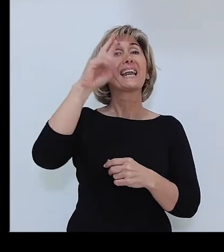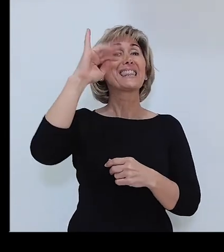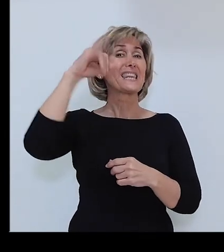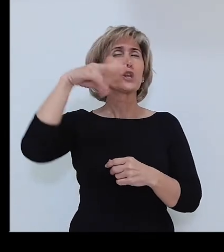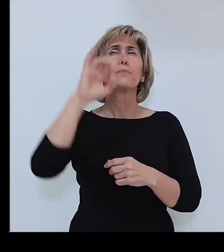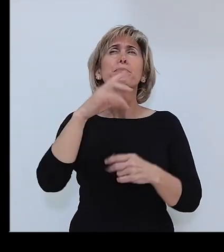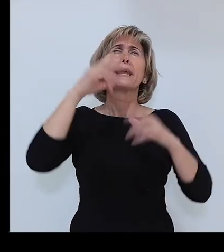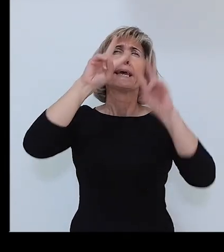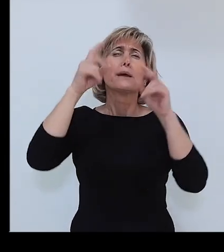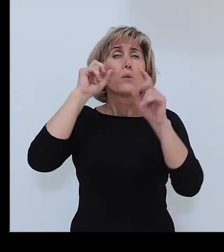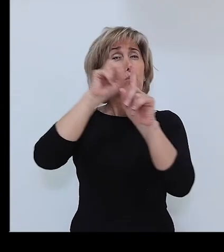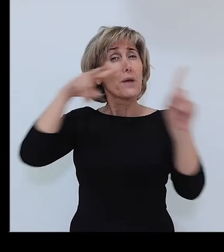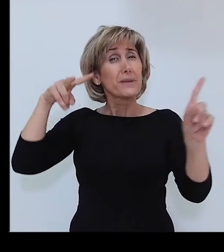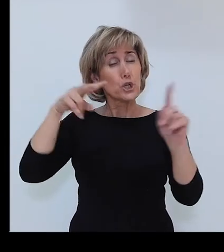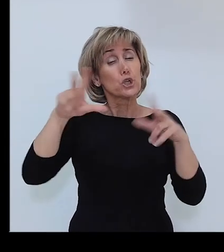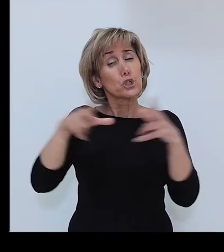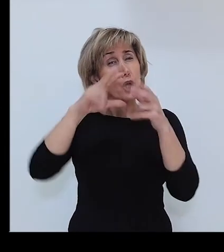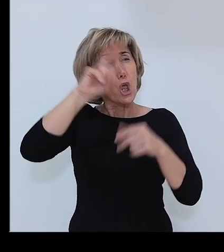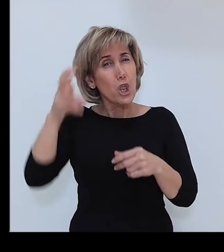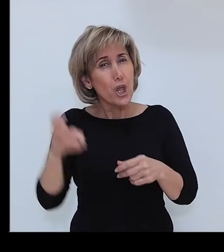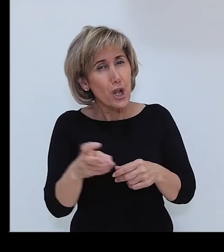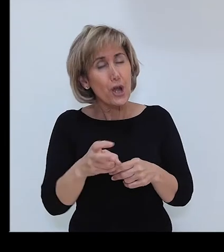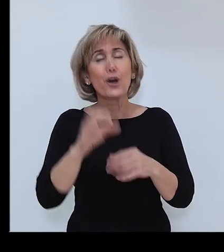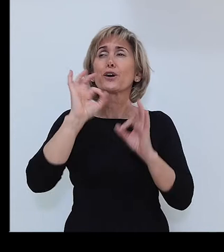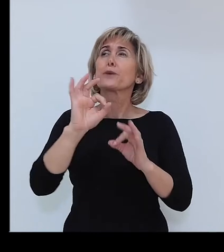sociológico, de género y feminista, reivindicamos